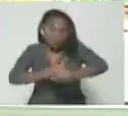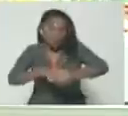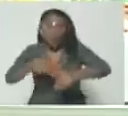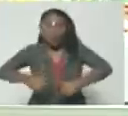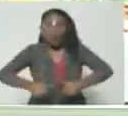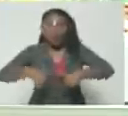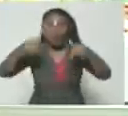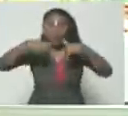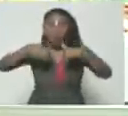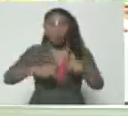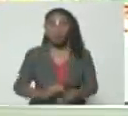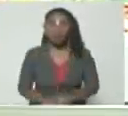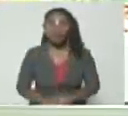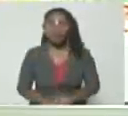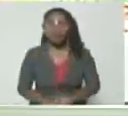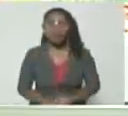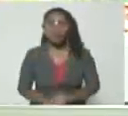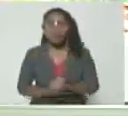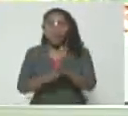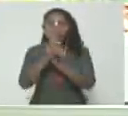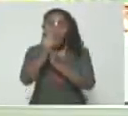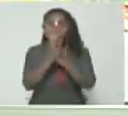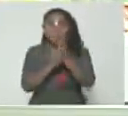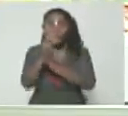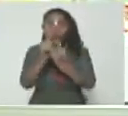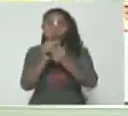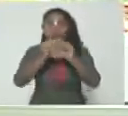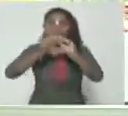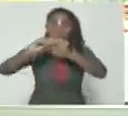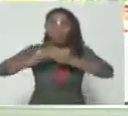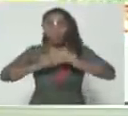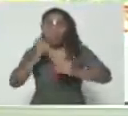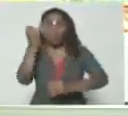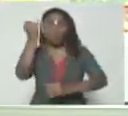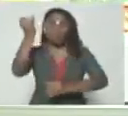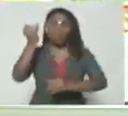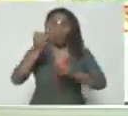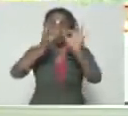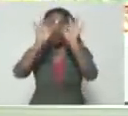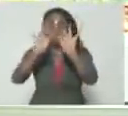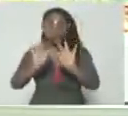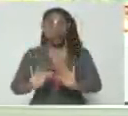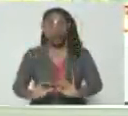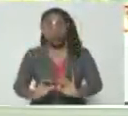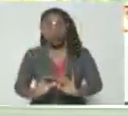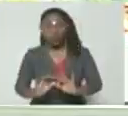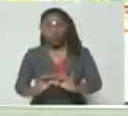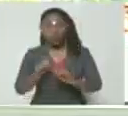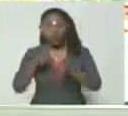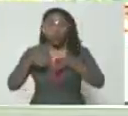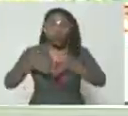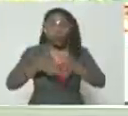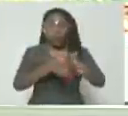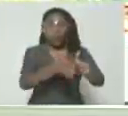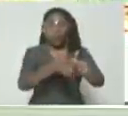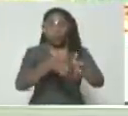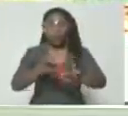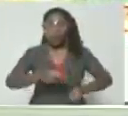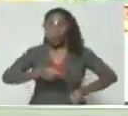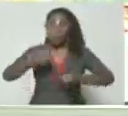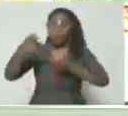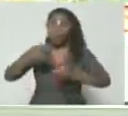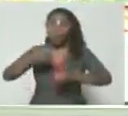hoy, el emprendimiento, la creación, los mecanismos, las vías de